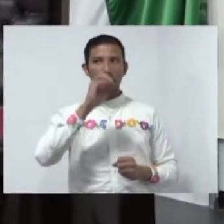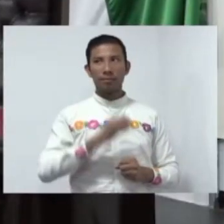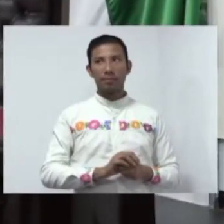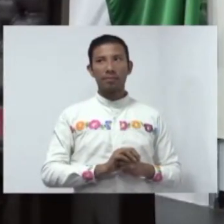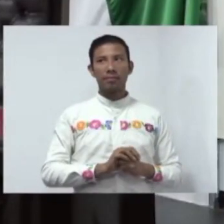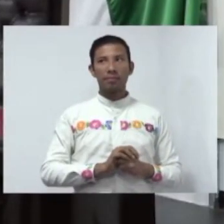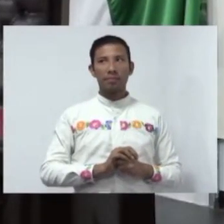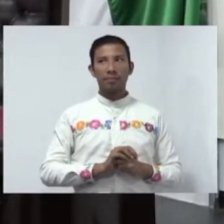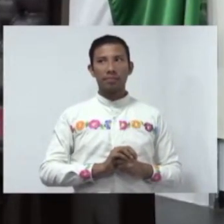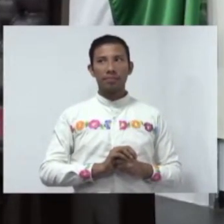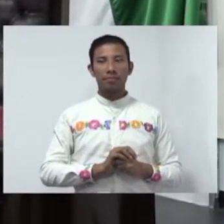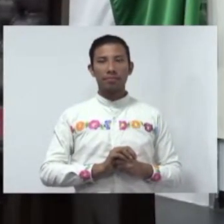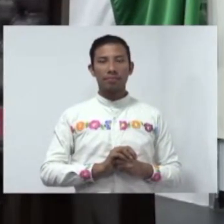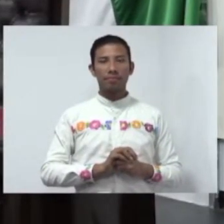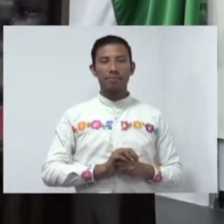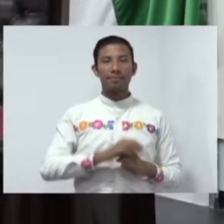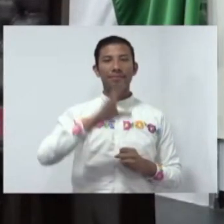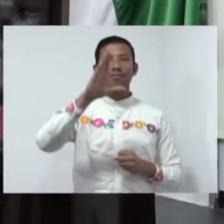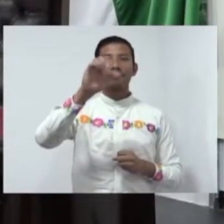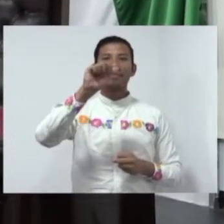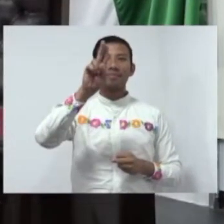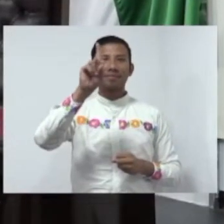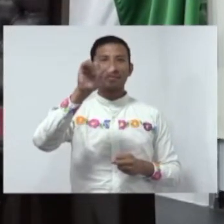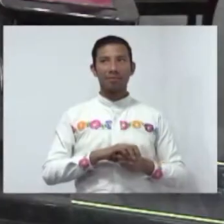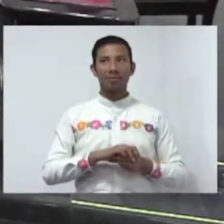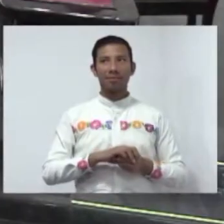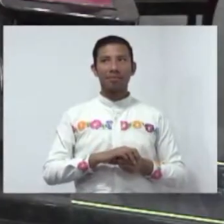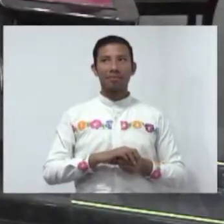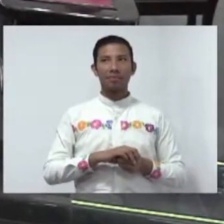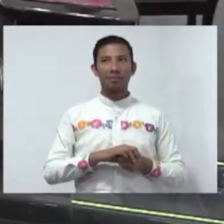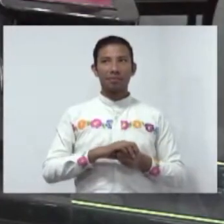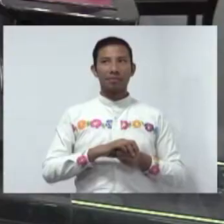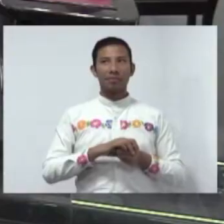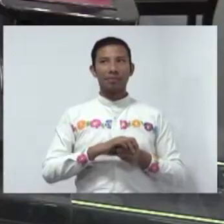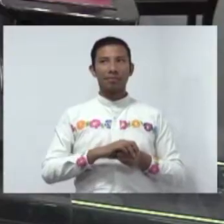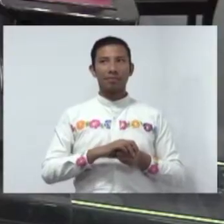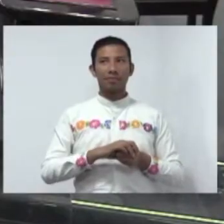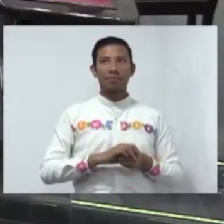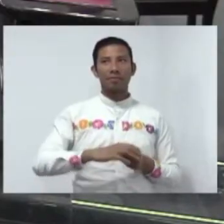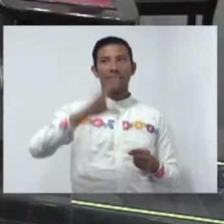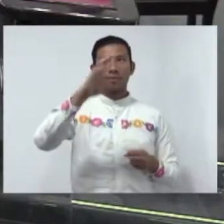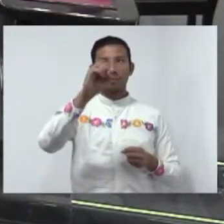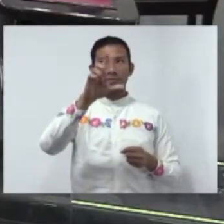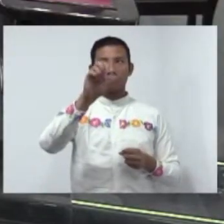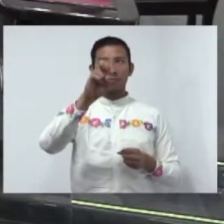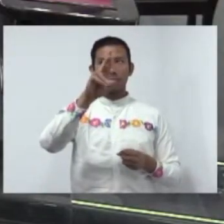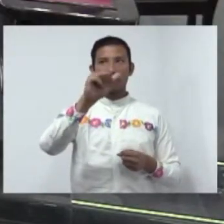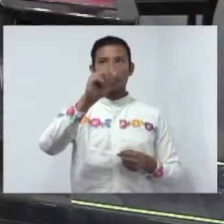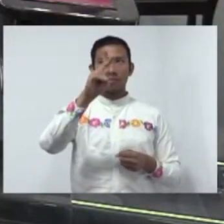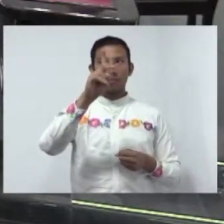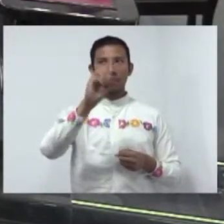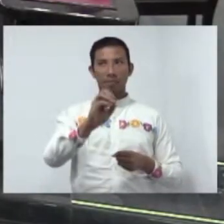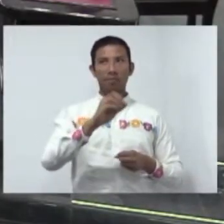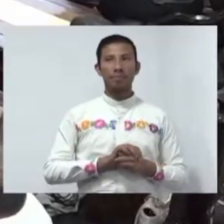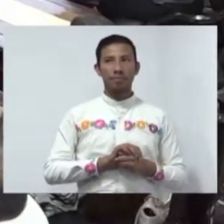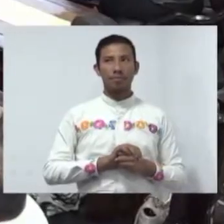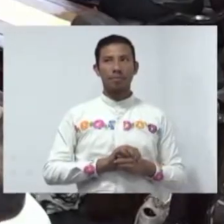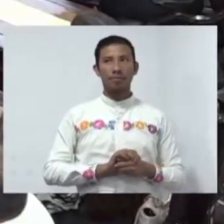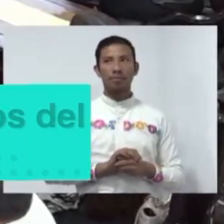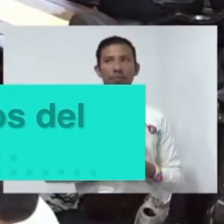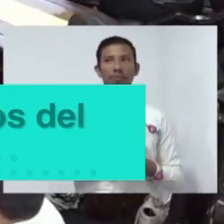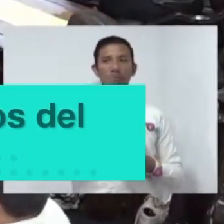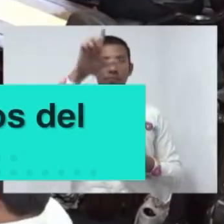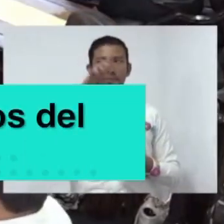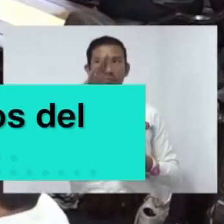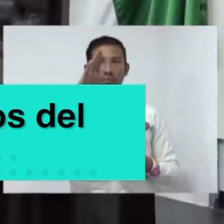La 65ª legislatura recibió las ternas enviadas por el gobernador del estado, Javier May Rodríguez, para elegir a quien estará